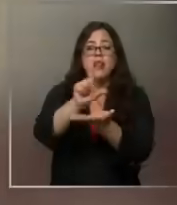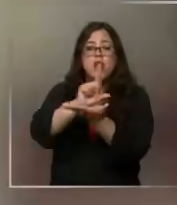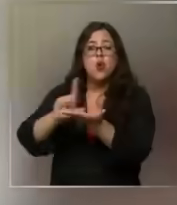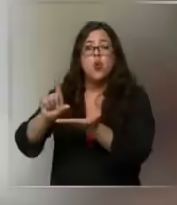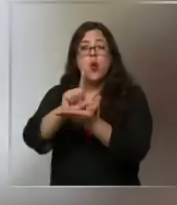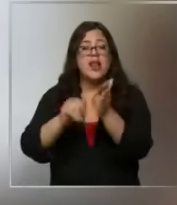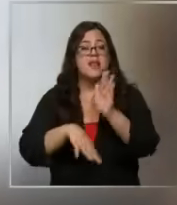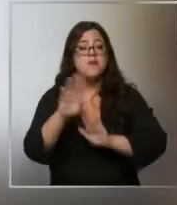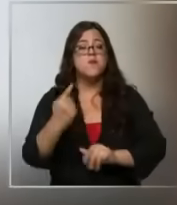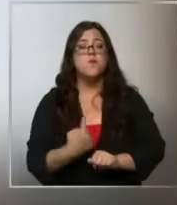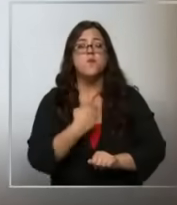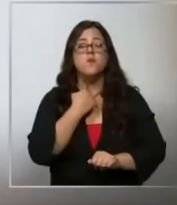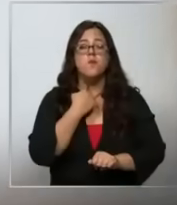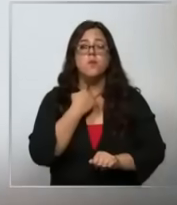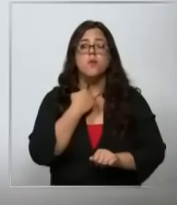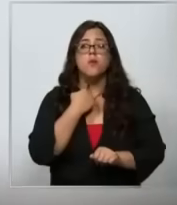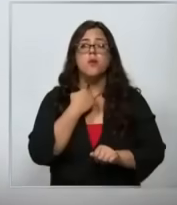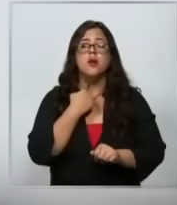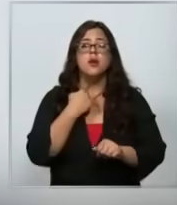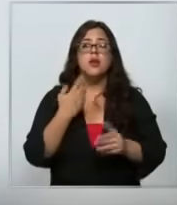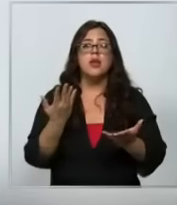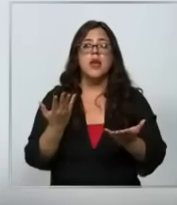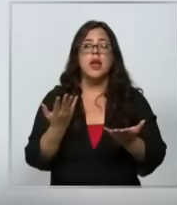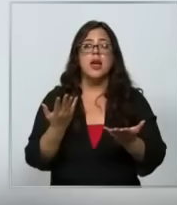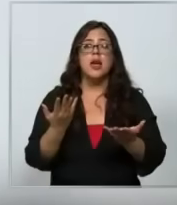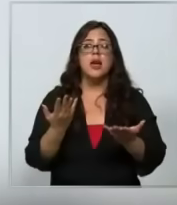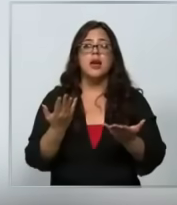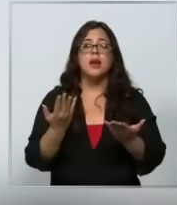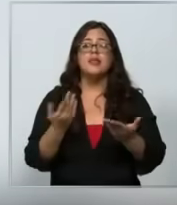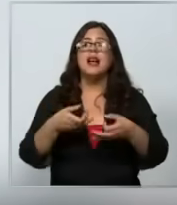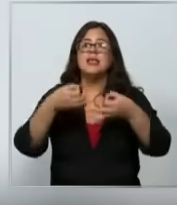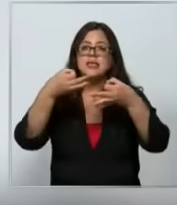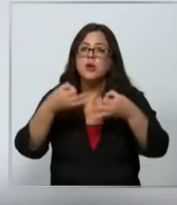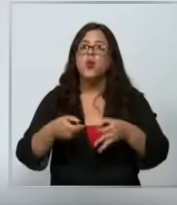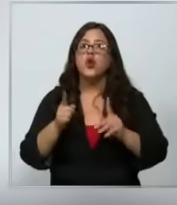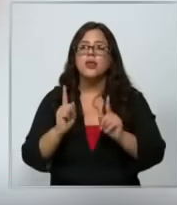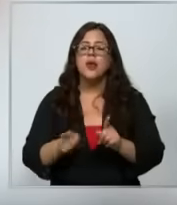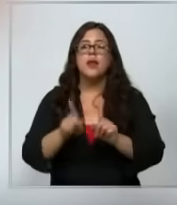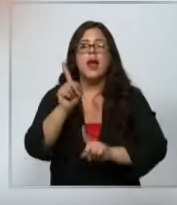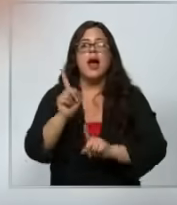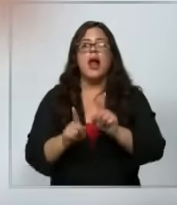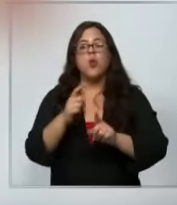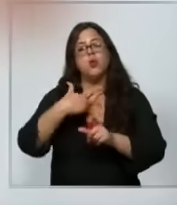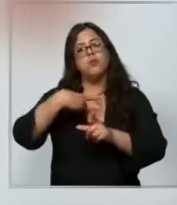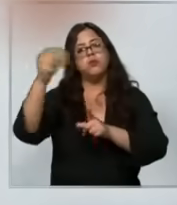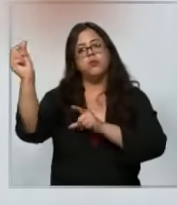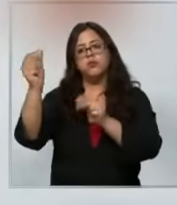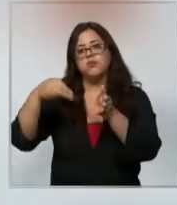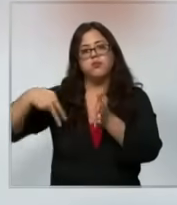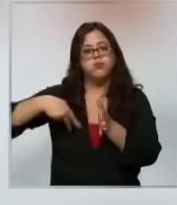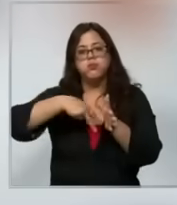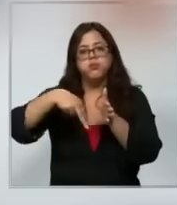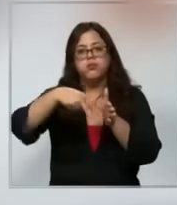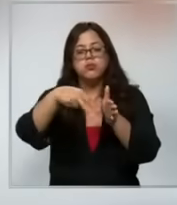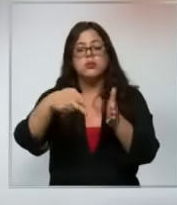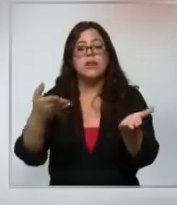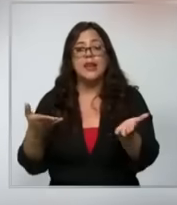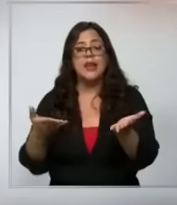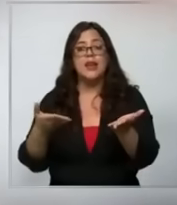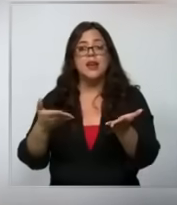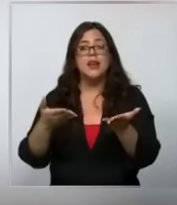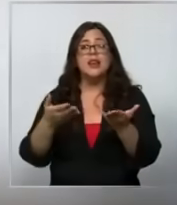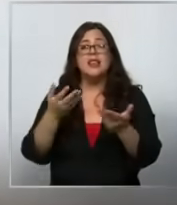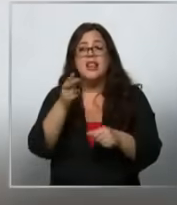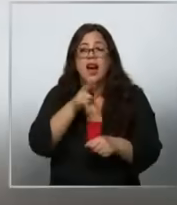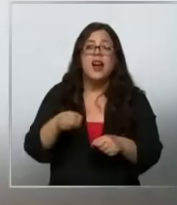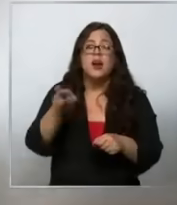más afectadas que se mantengan bajo estrictas medidas de seguridad. Algunos de ellos han tenido que evacuar porque, como ha continuado habiendo